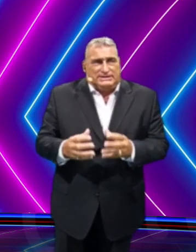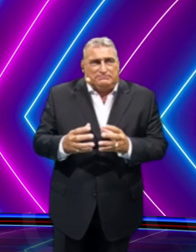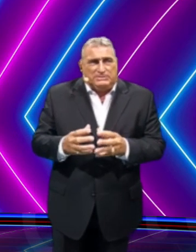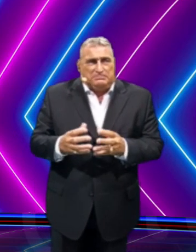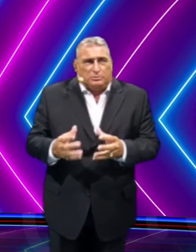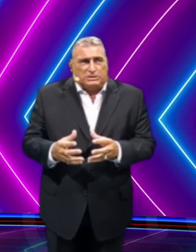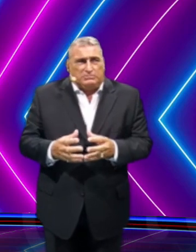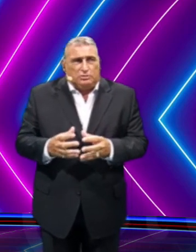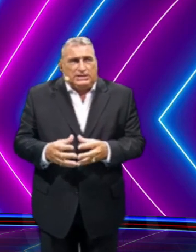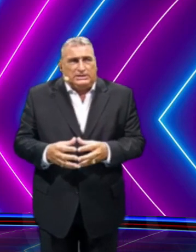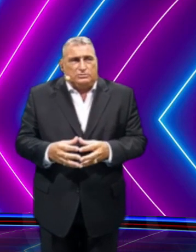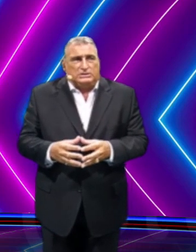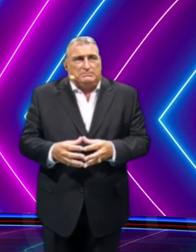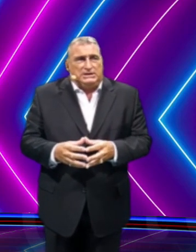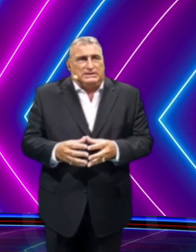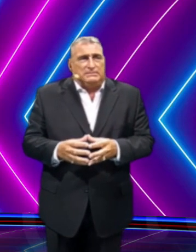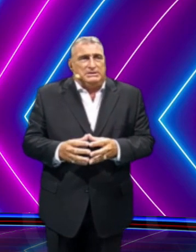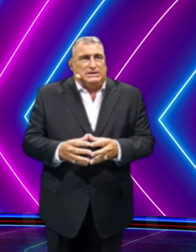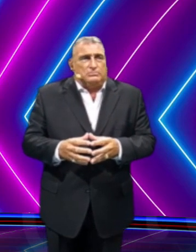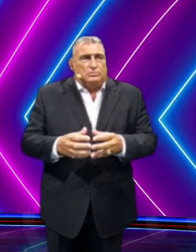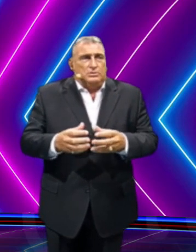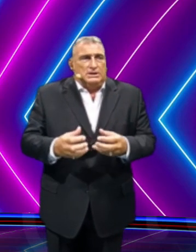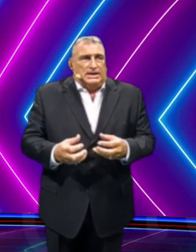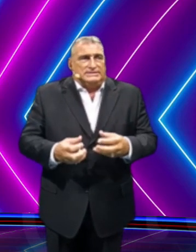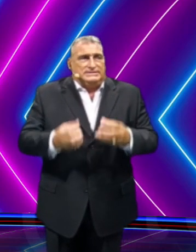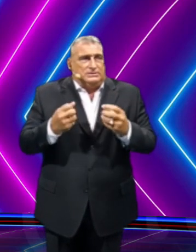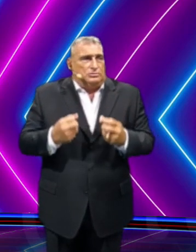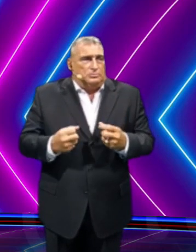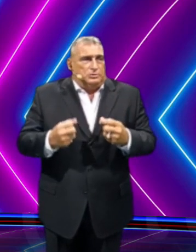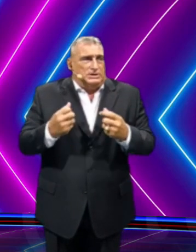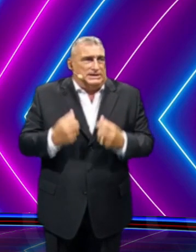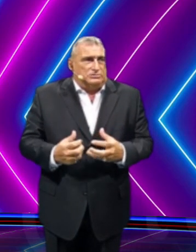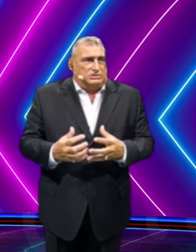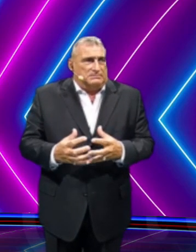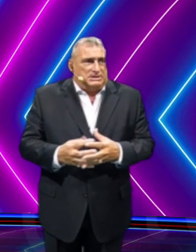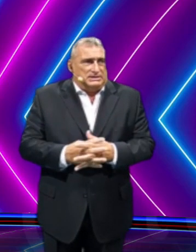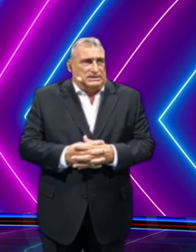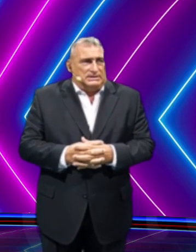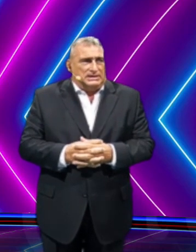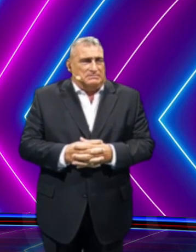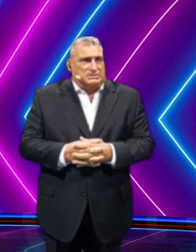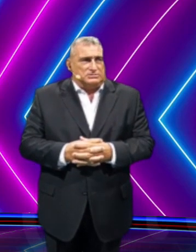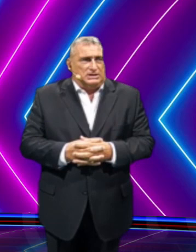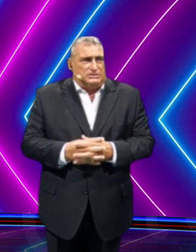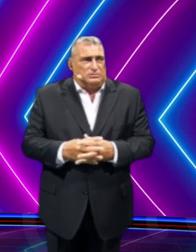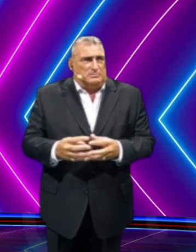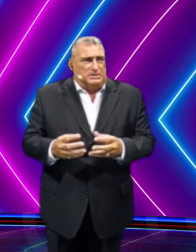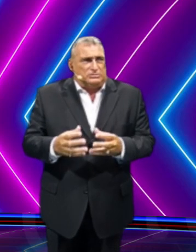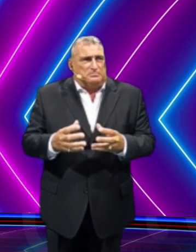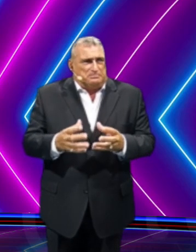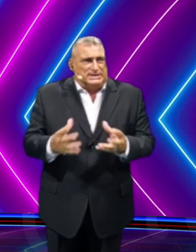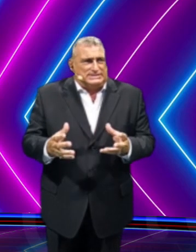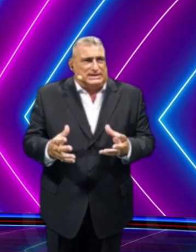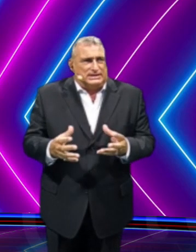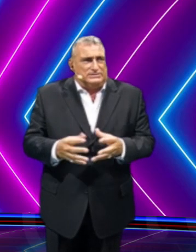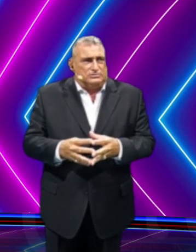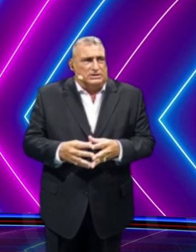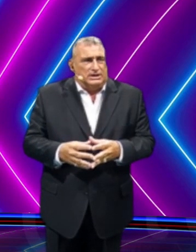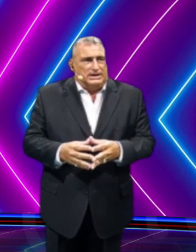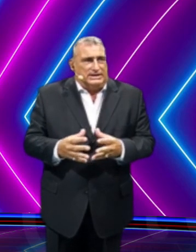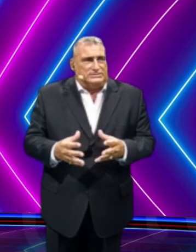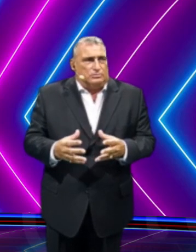ese deporte violento termina como haciéndolo violento también a la persona. Eso pasa,